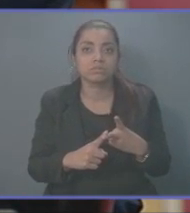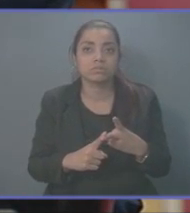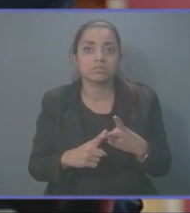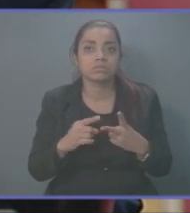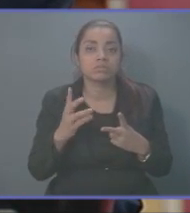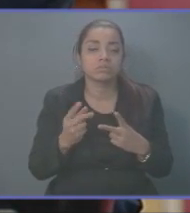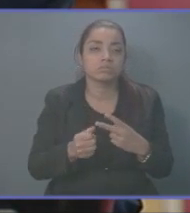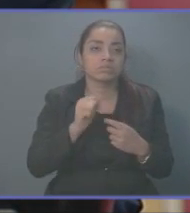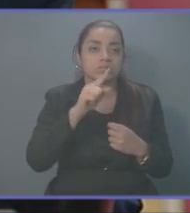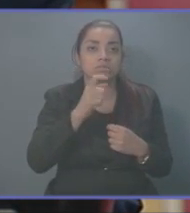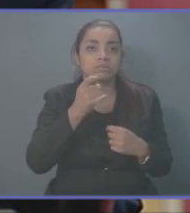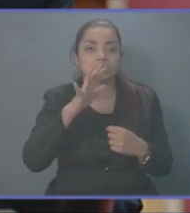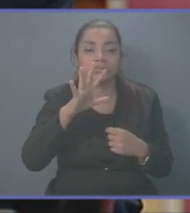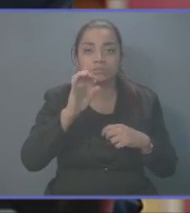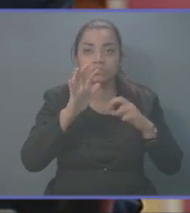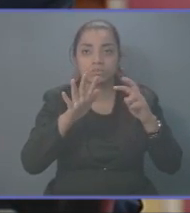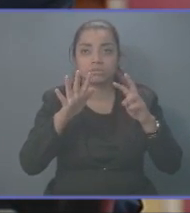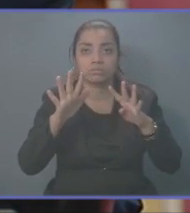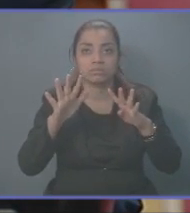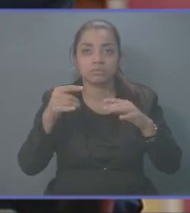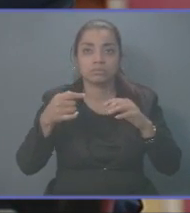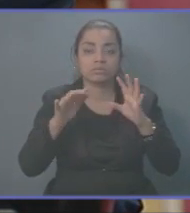Número